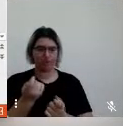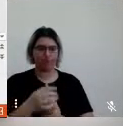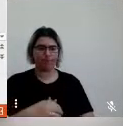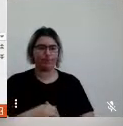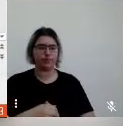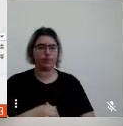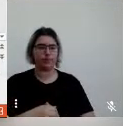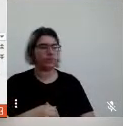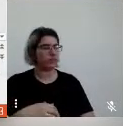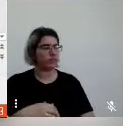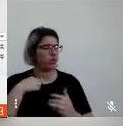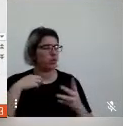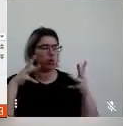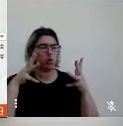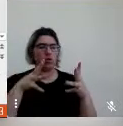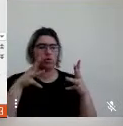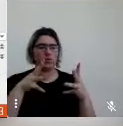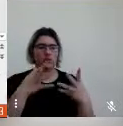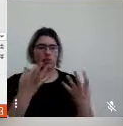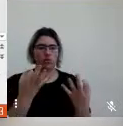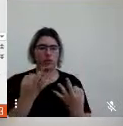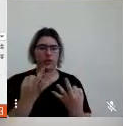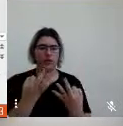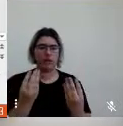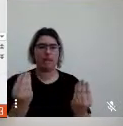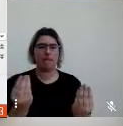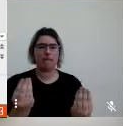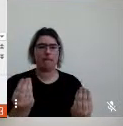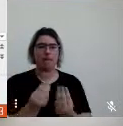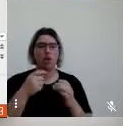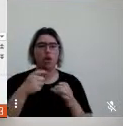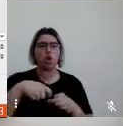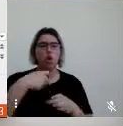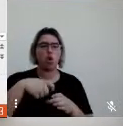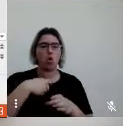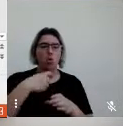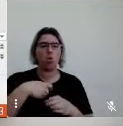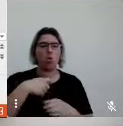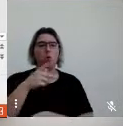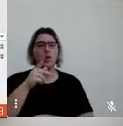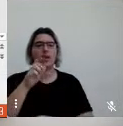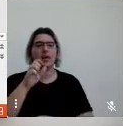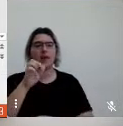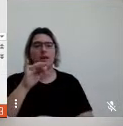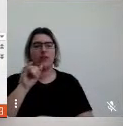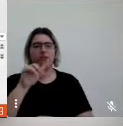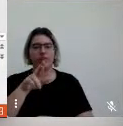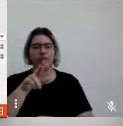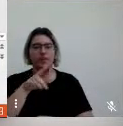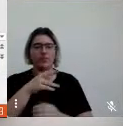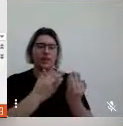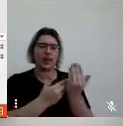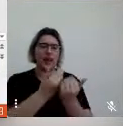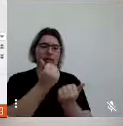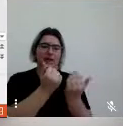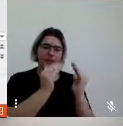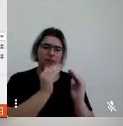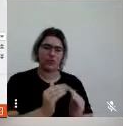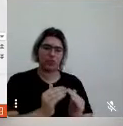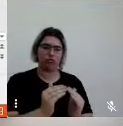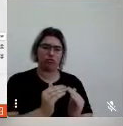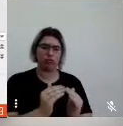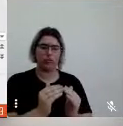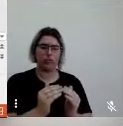más partidaria de recomendar el consumo de yogur y de kéfir que, por ejemplo, la leche. Yo, Pero sí,